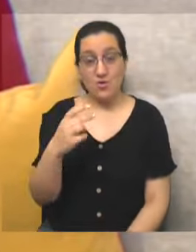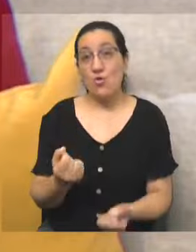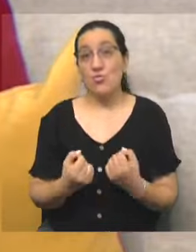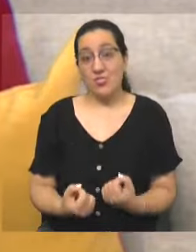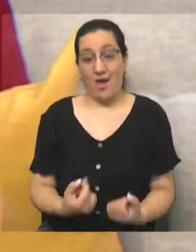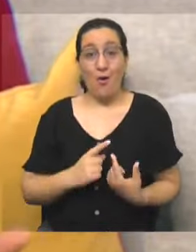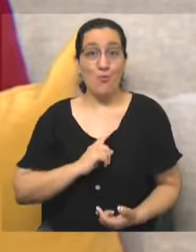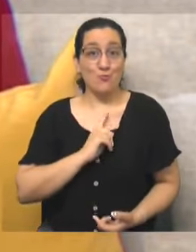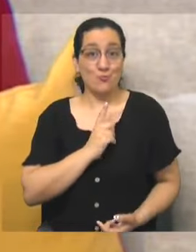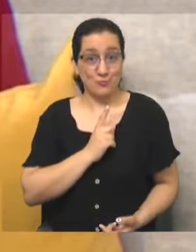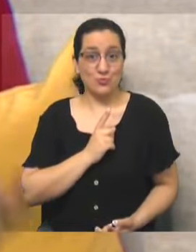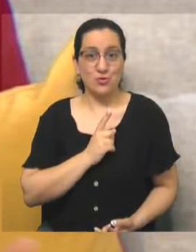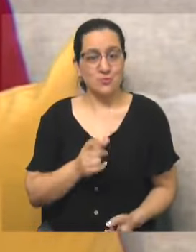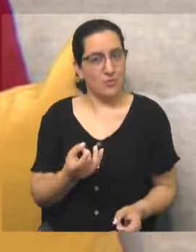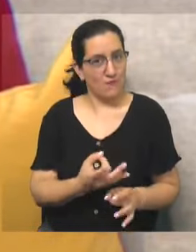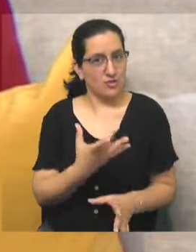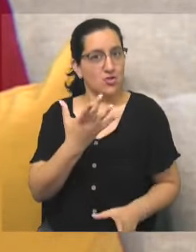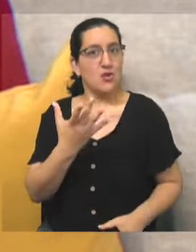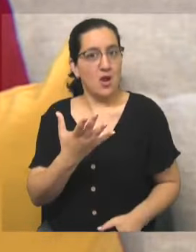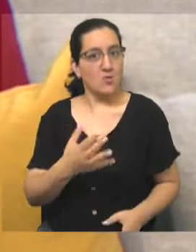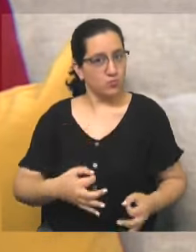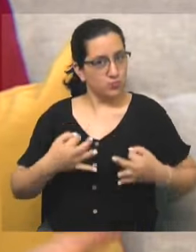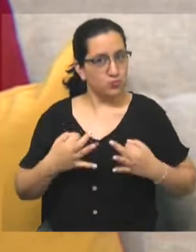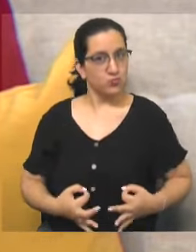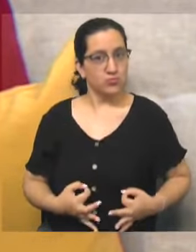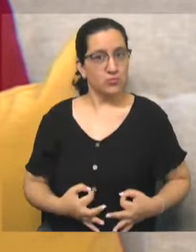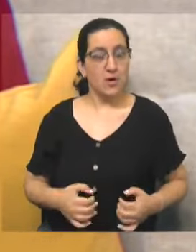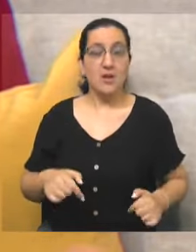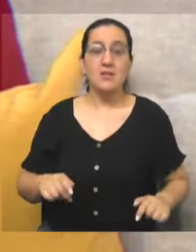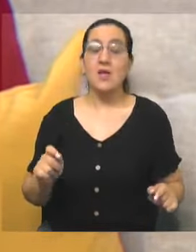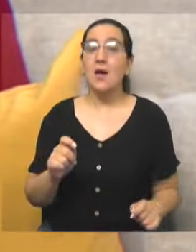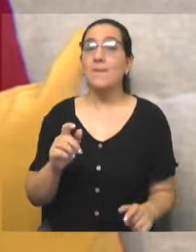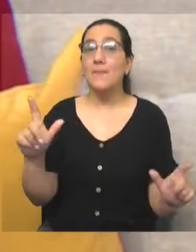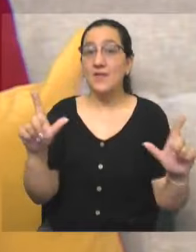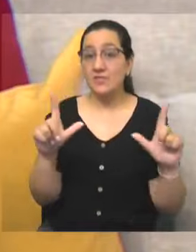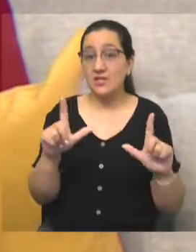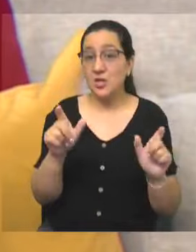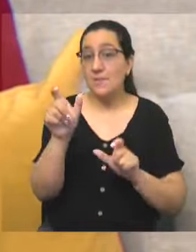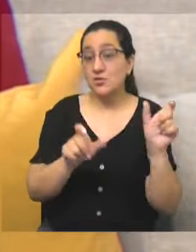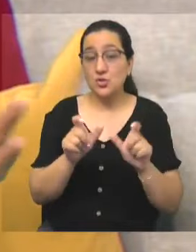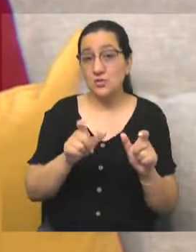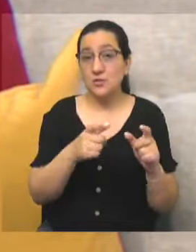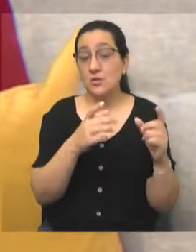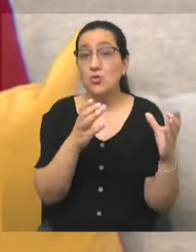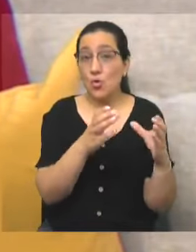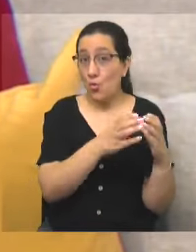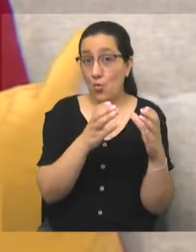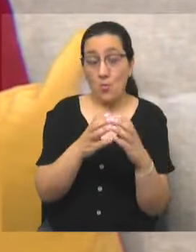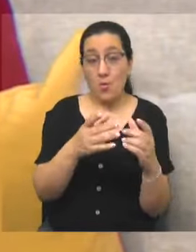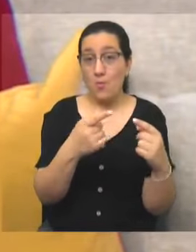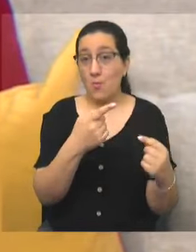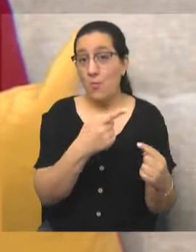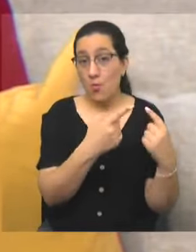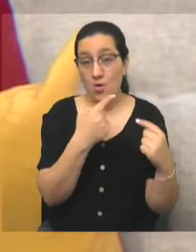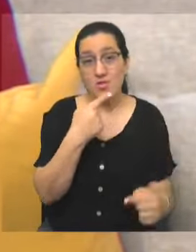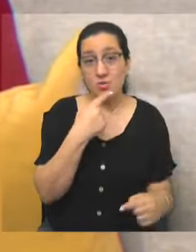se lo ganó a nivel de profesionalismo. Esto de que en esta pantalla viene gente de todas las tiendas políticas. Y bueno, lindo